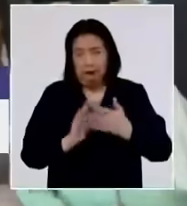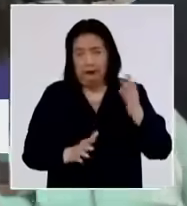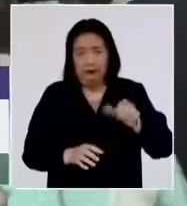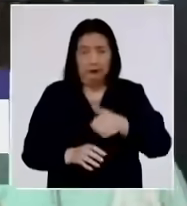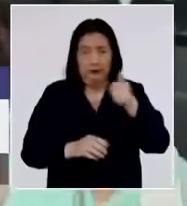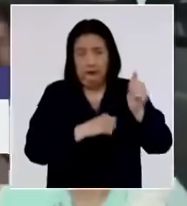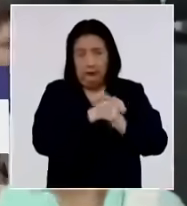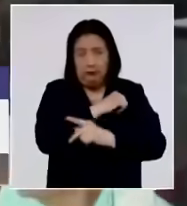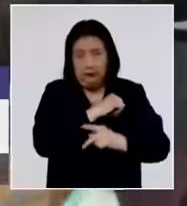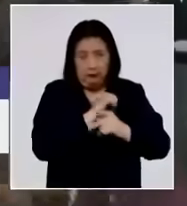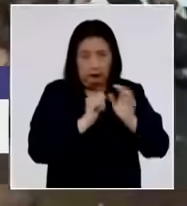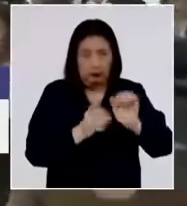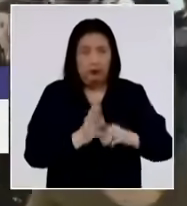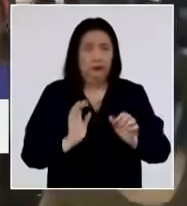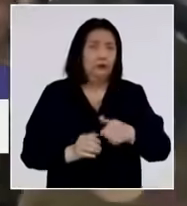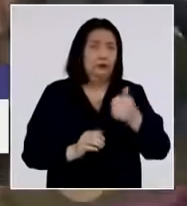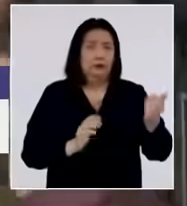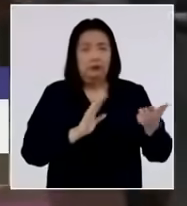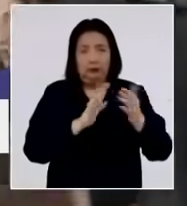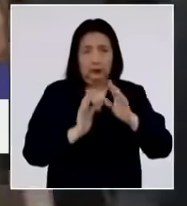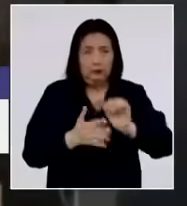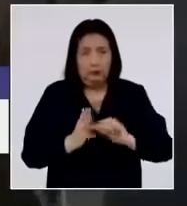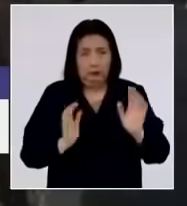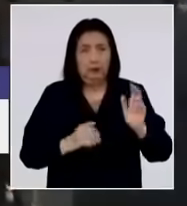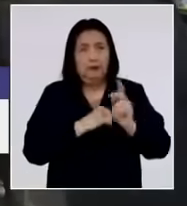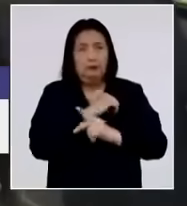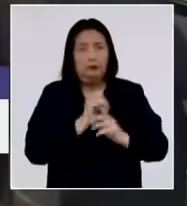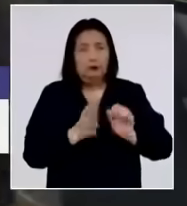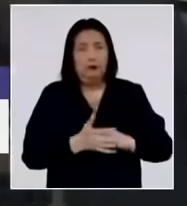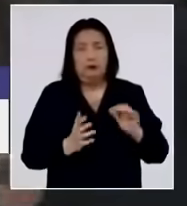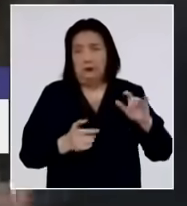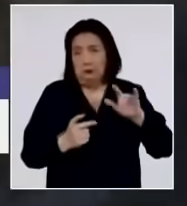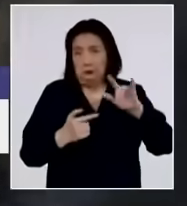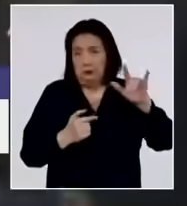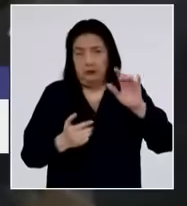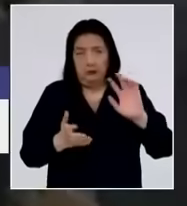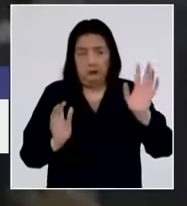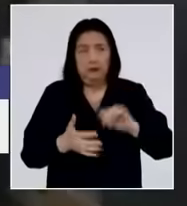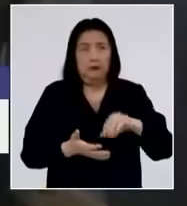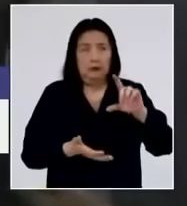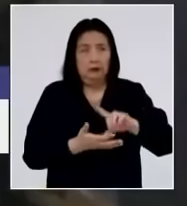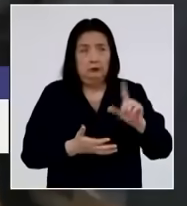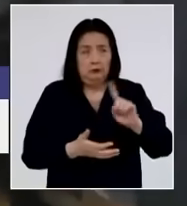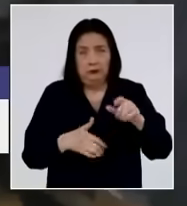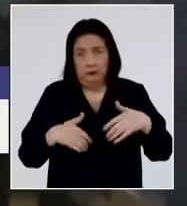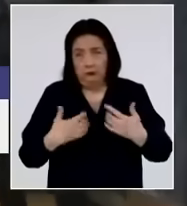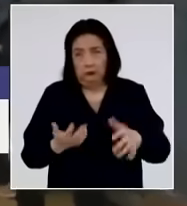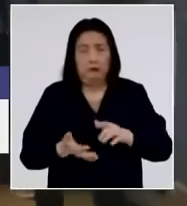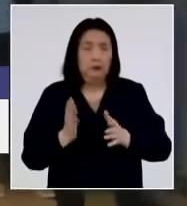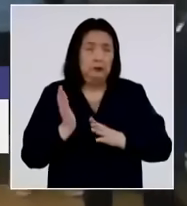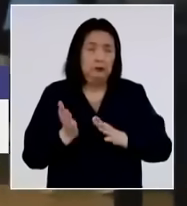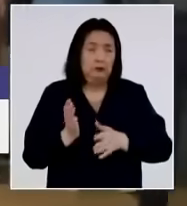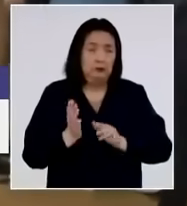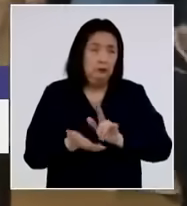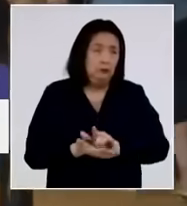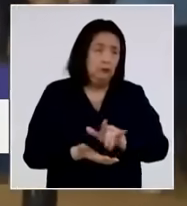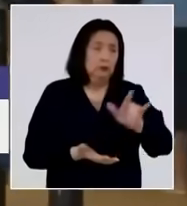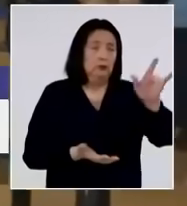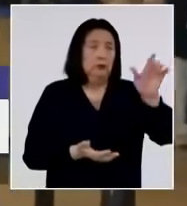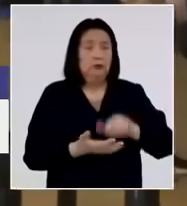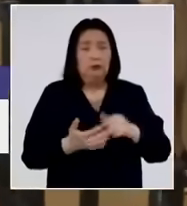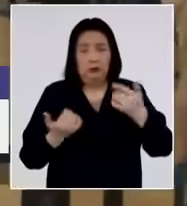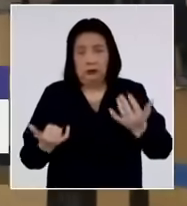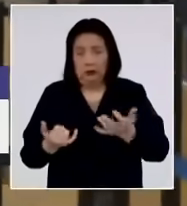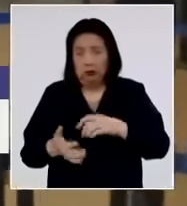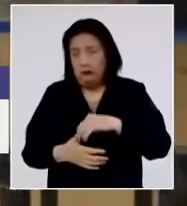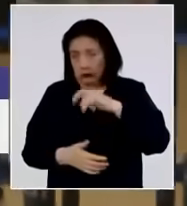extranjero, a los aviones que estaban en otras ciudades, en otros países, a los aviones que se habían quedado en Lima y no habían podido despegar, y son los